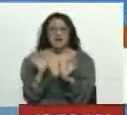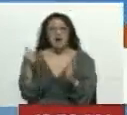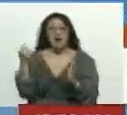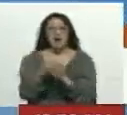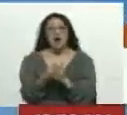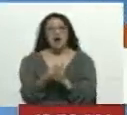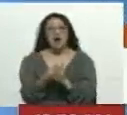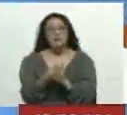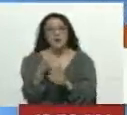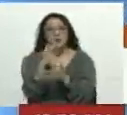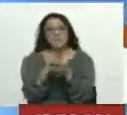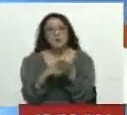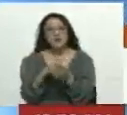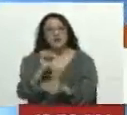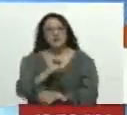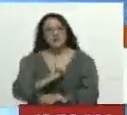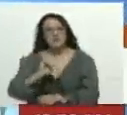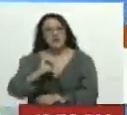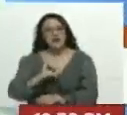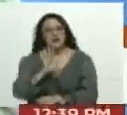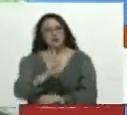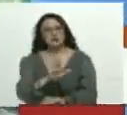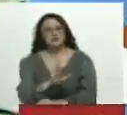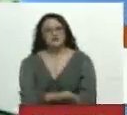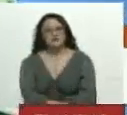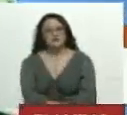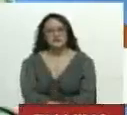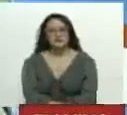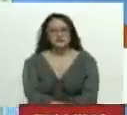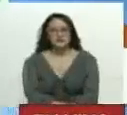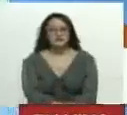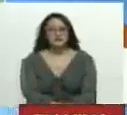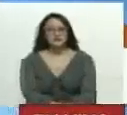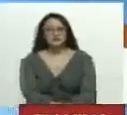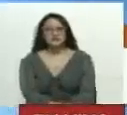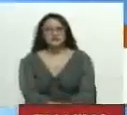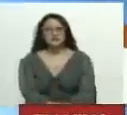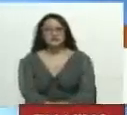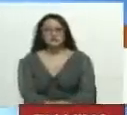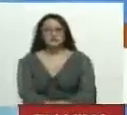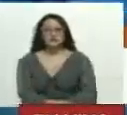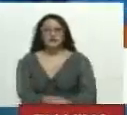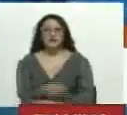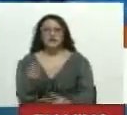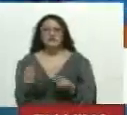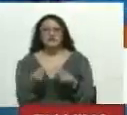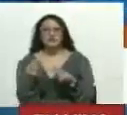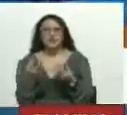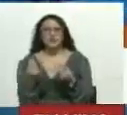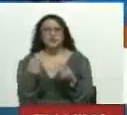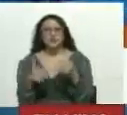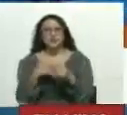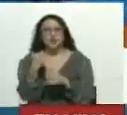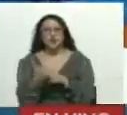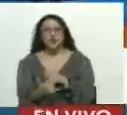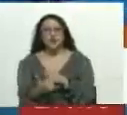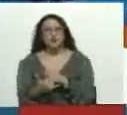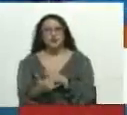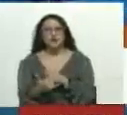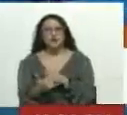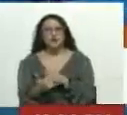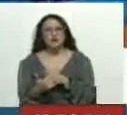porque parte de la izquierda sí lo trató y construimos muchos proyectos de parcería